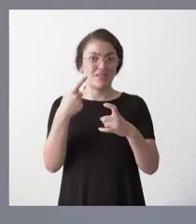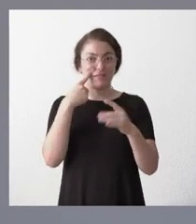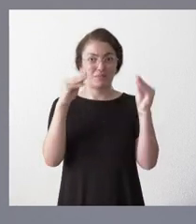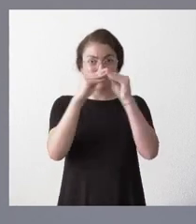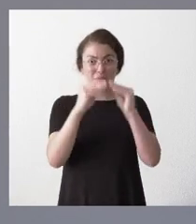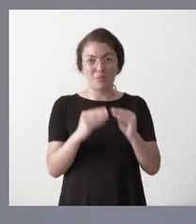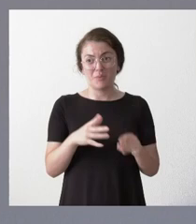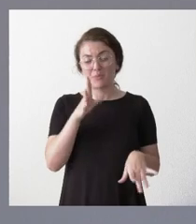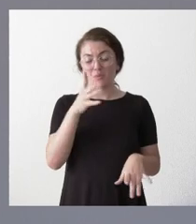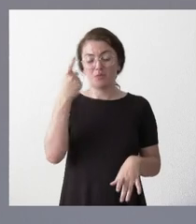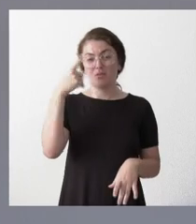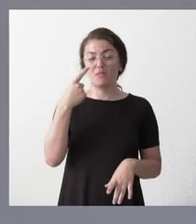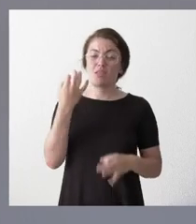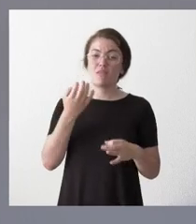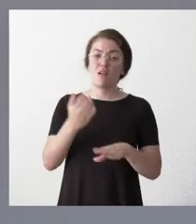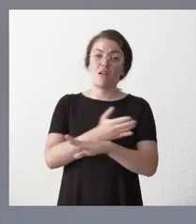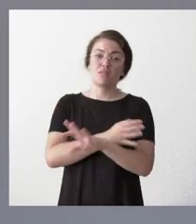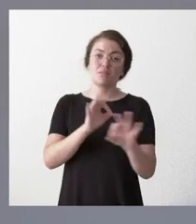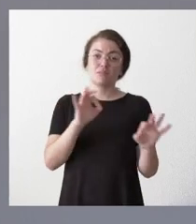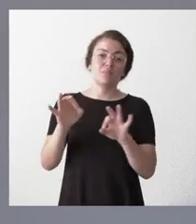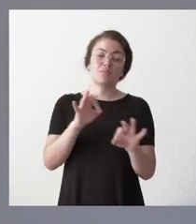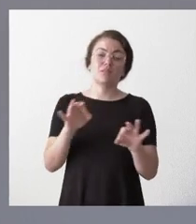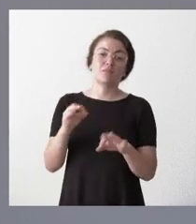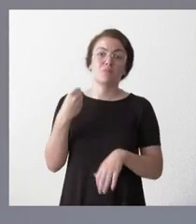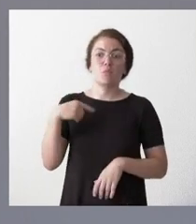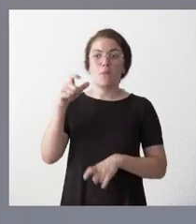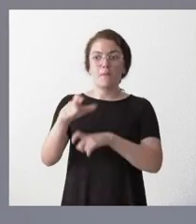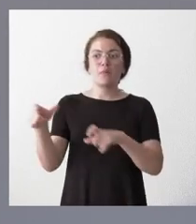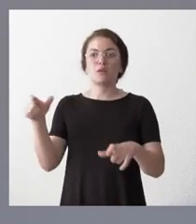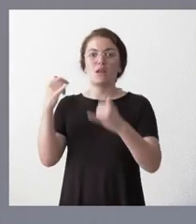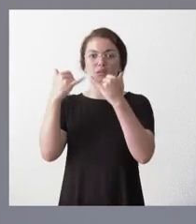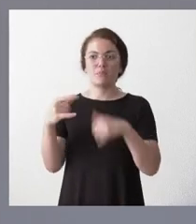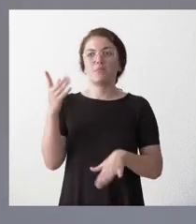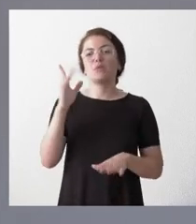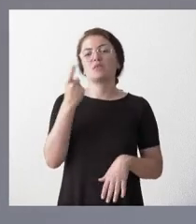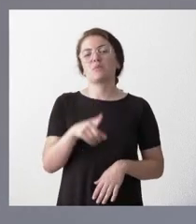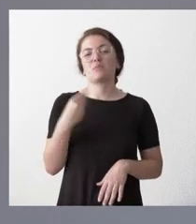cierta antelación en el tiempo y no solamente las personas que van a actuar, sino también los servicios de apoyo